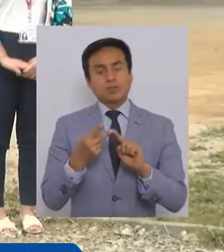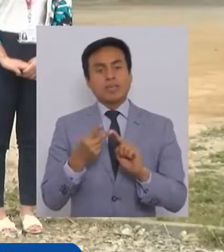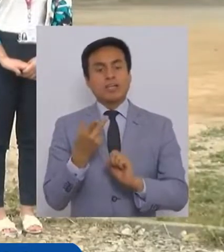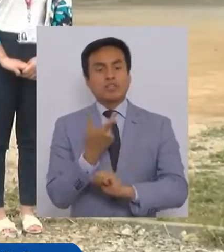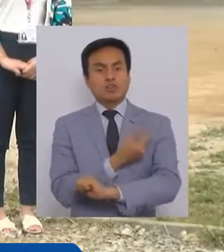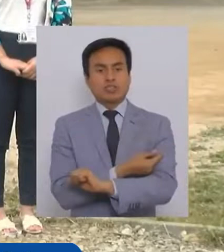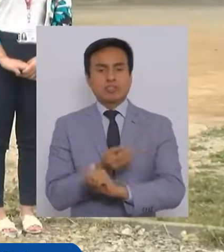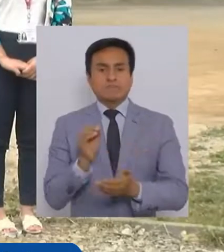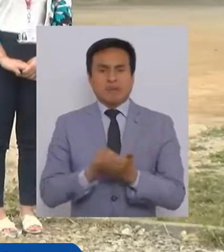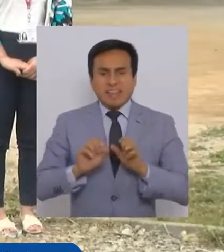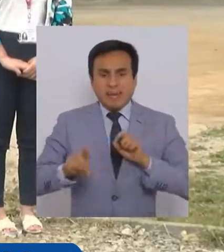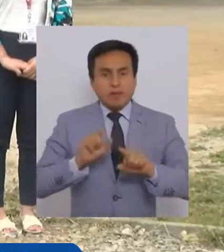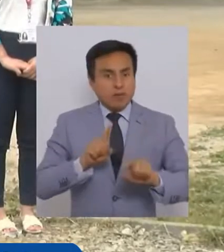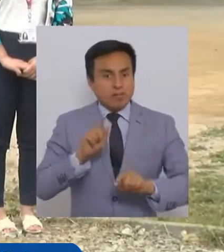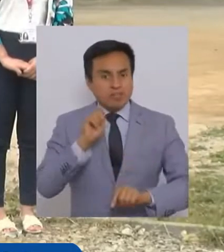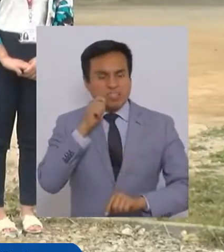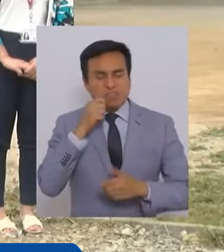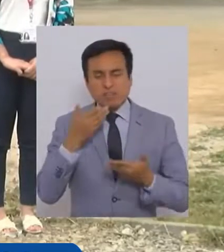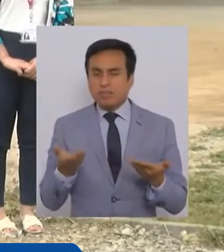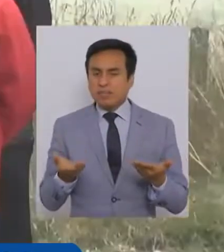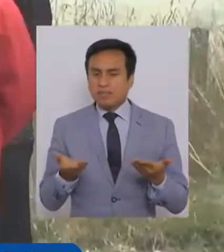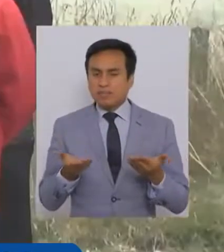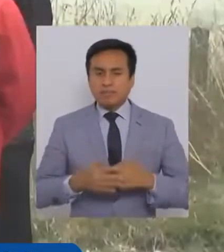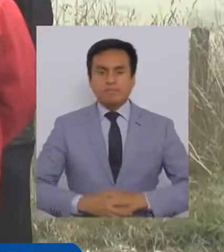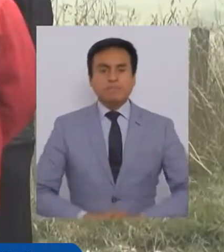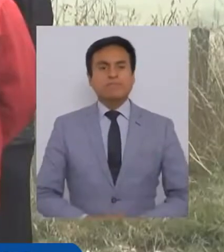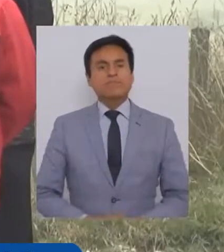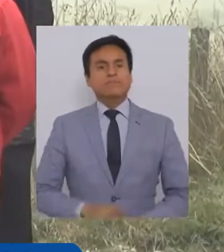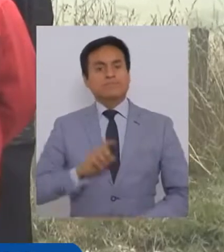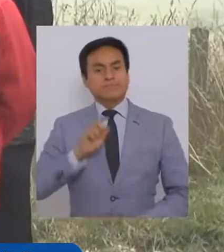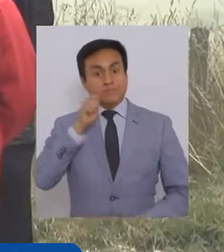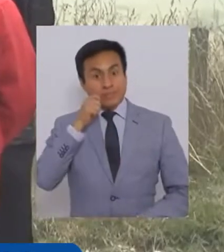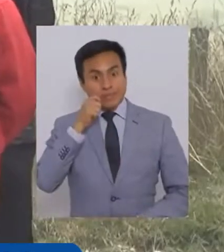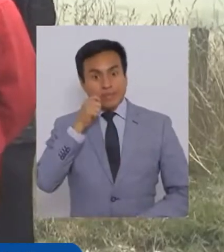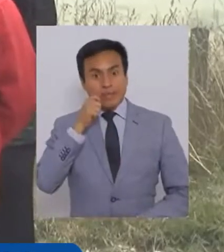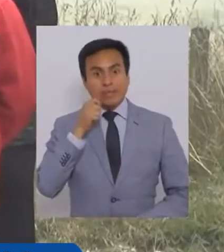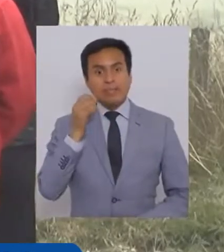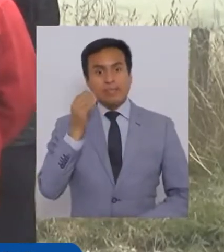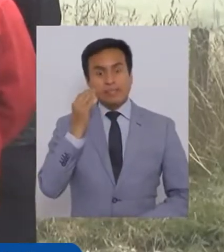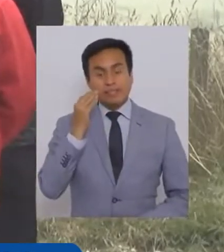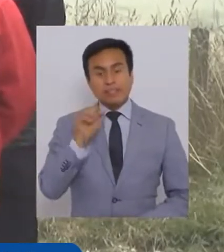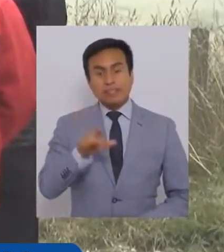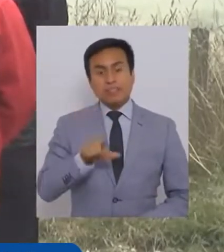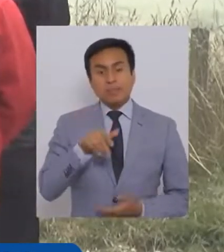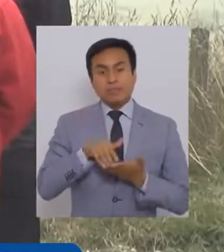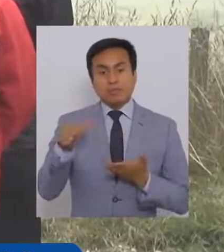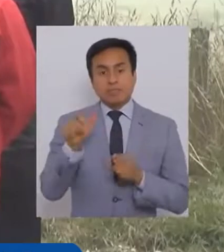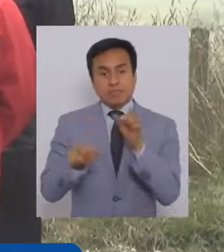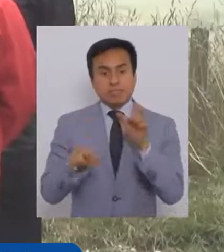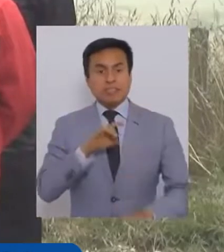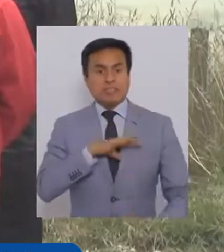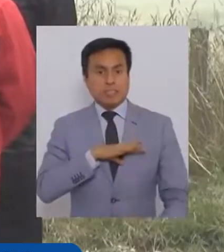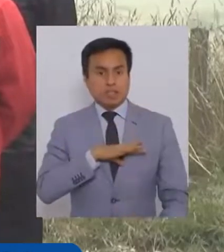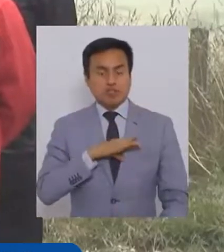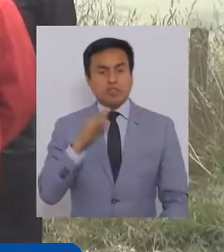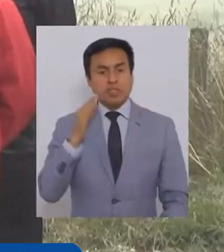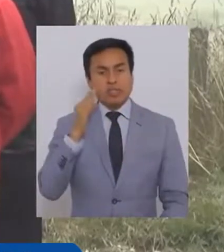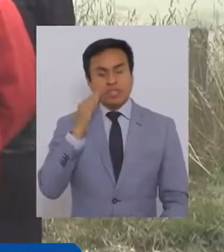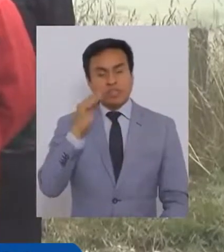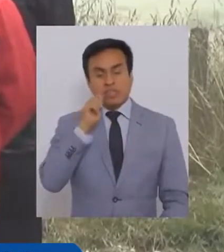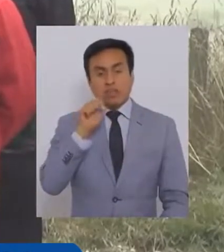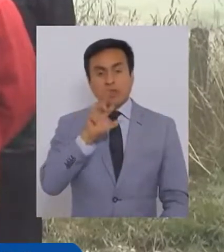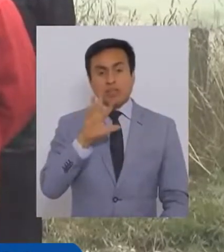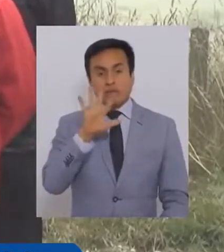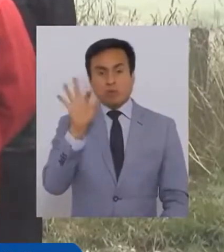de refuerzo. ¿Qué significa esto? Significa que cerca de 17 millones de chilenos, o sea, prácticamente más